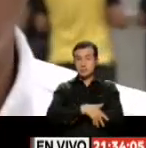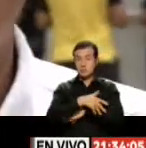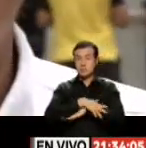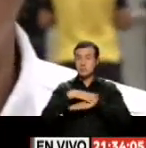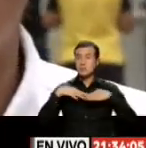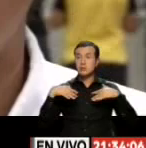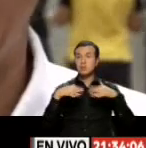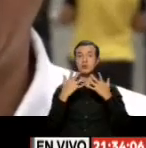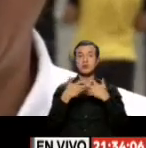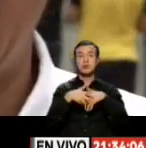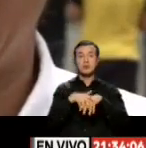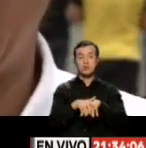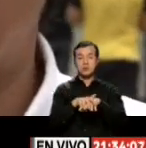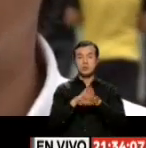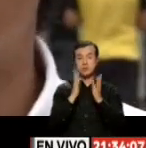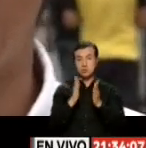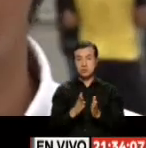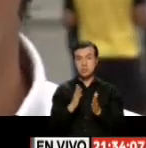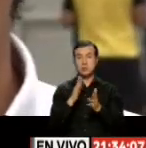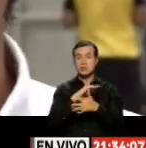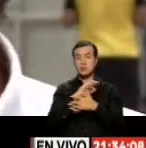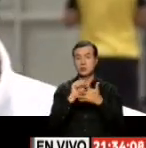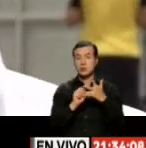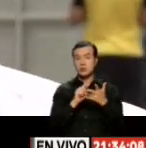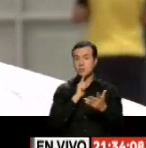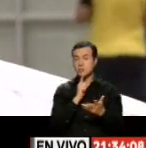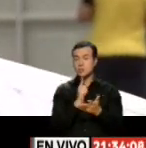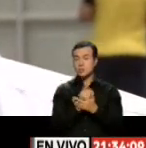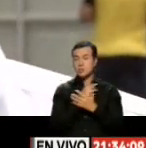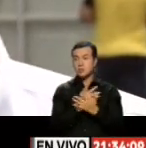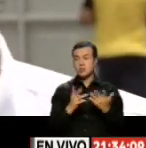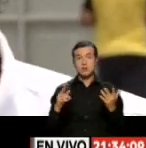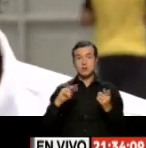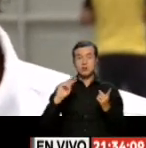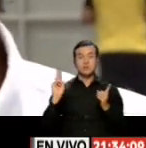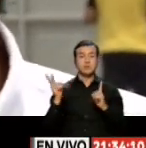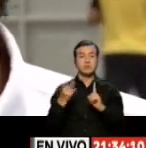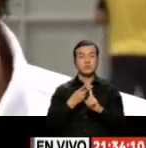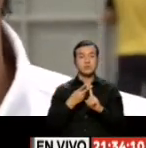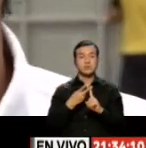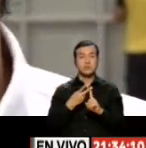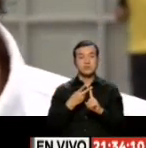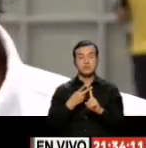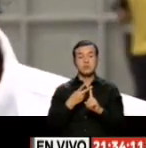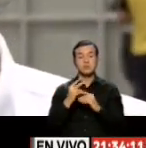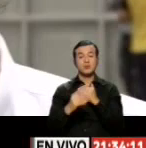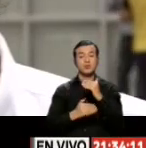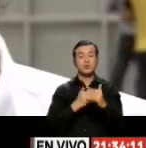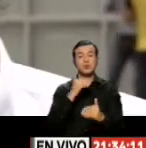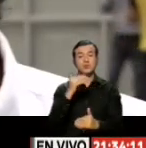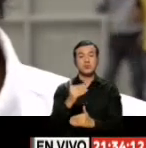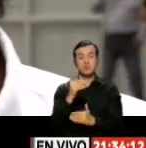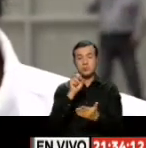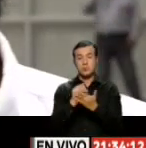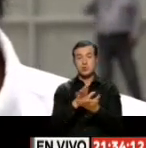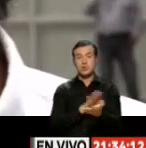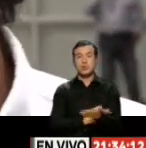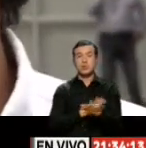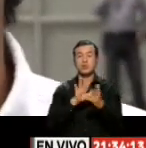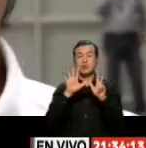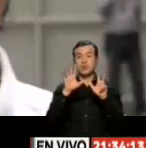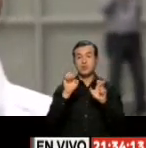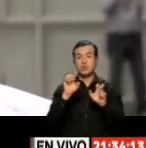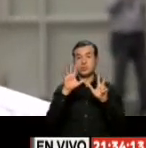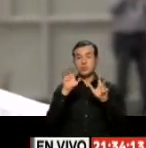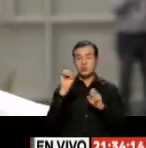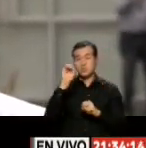cantones sean incluidos dentro de la canasta del segundo proceso de financiamiento de proyectos con 80%